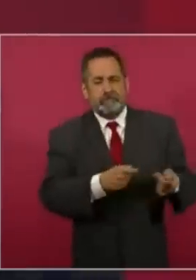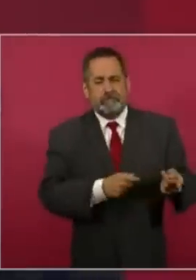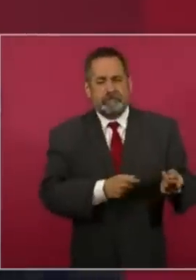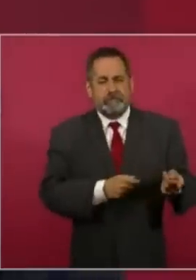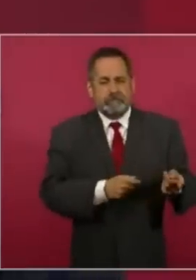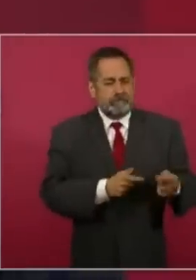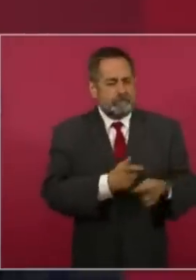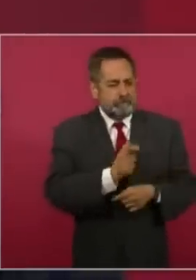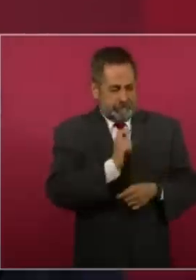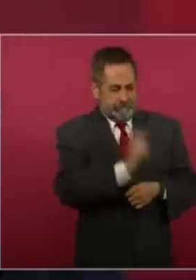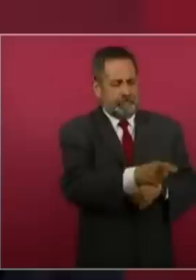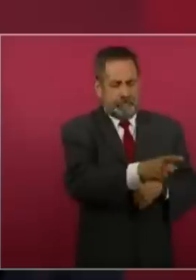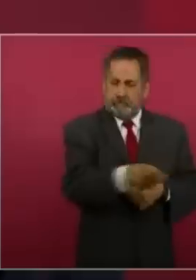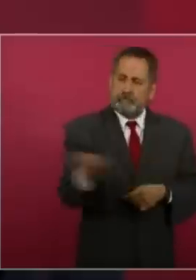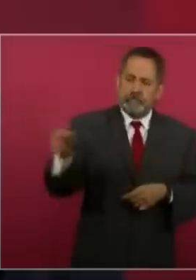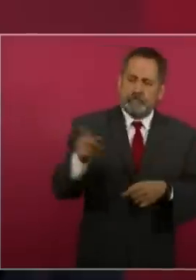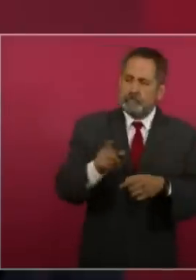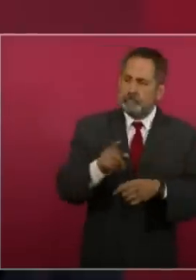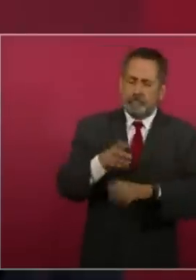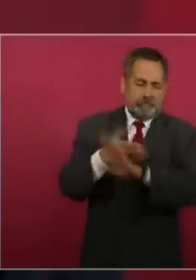pseudo ambientalistas